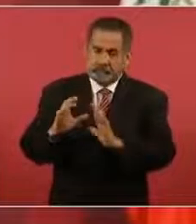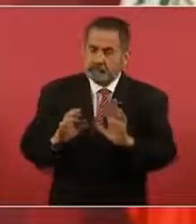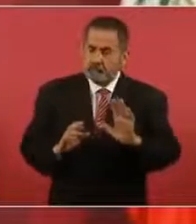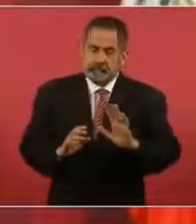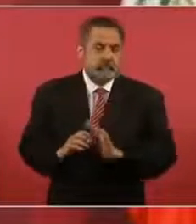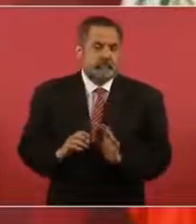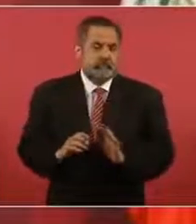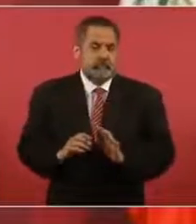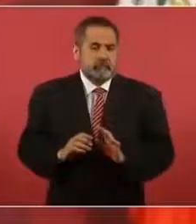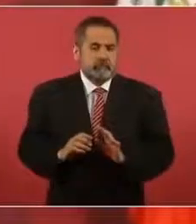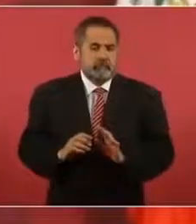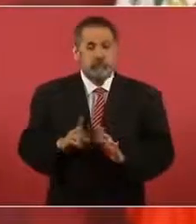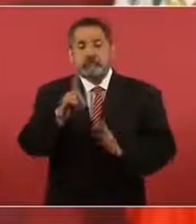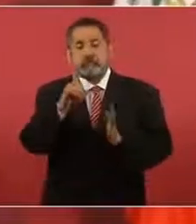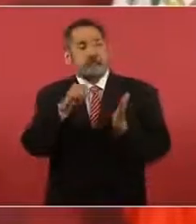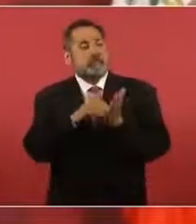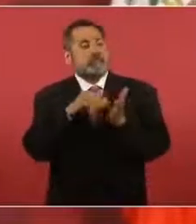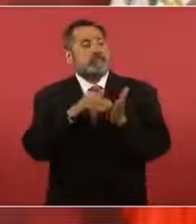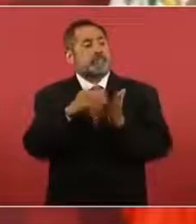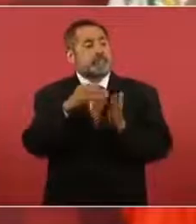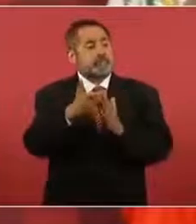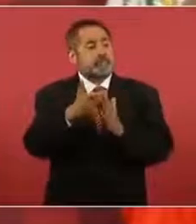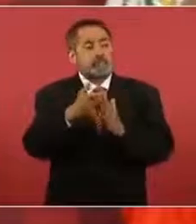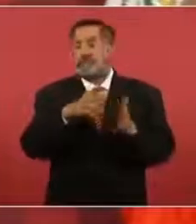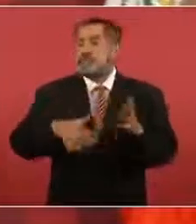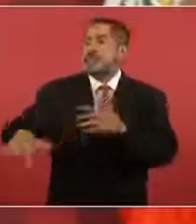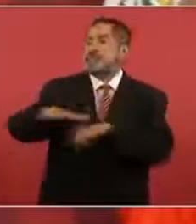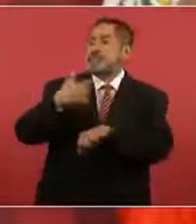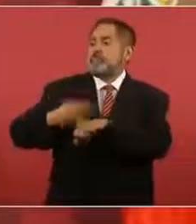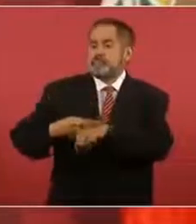O sea, no por 1,000 millones de pesos, ¿sí?